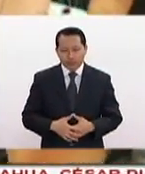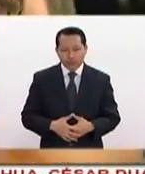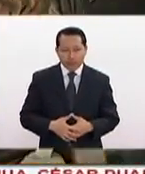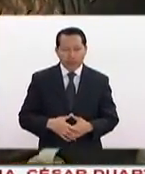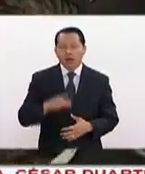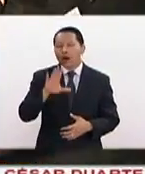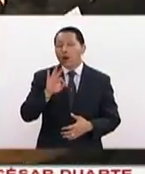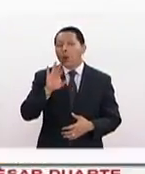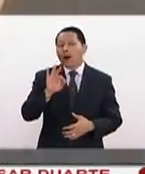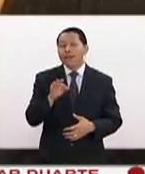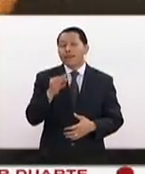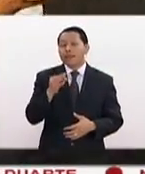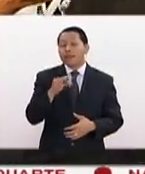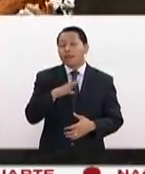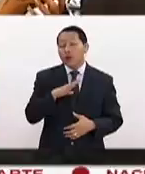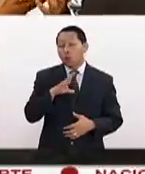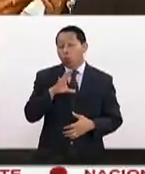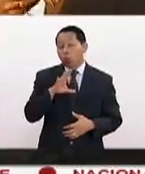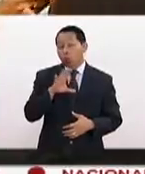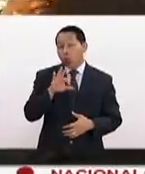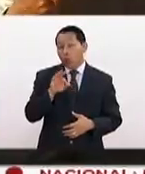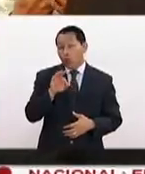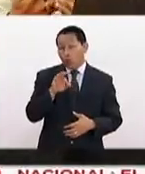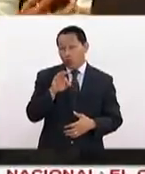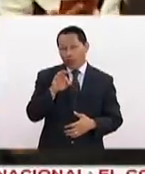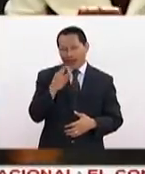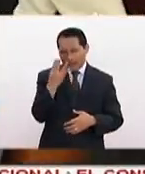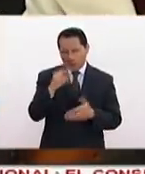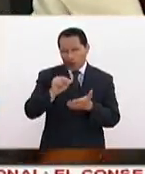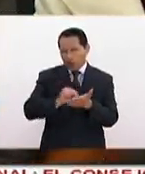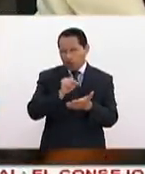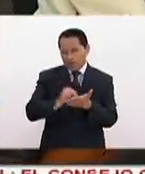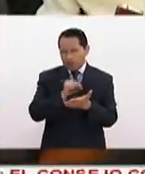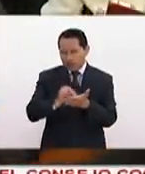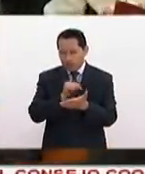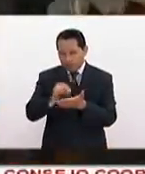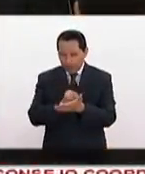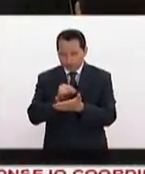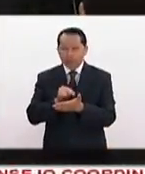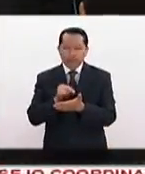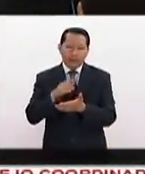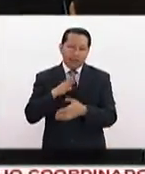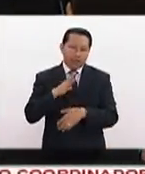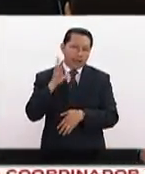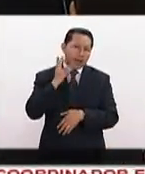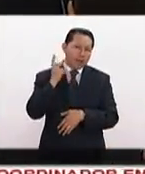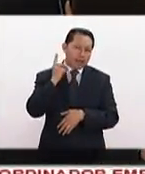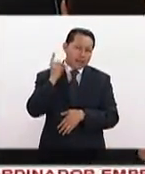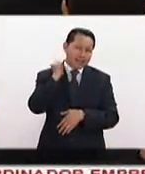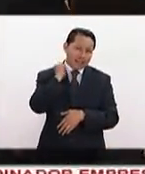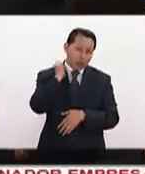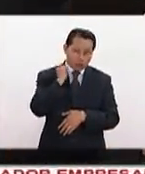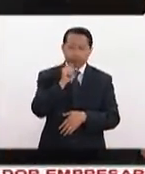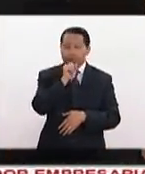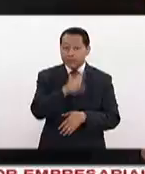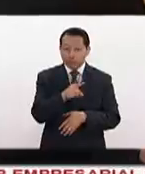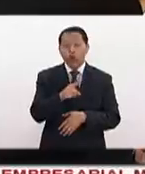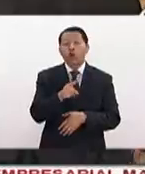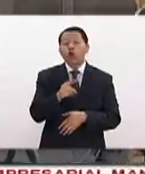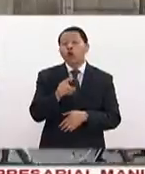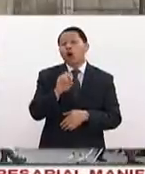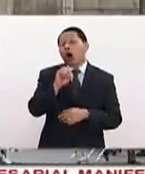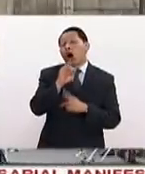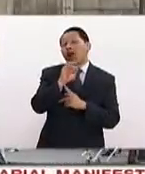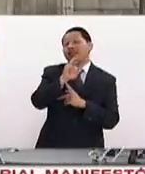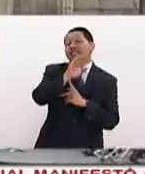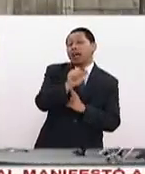Con 44 de 43 firmas necesarias, que representa una tercera parte de la Cámara Alta, la Oficialía de Partes de la